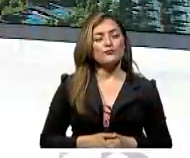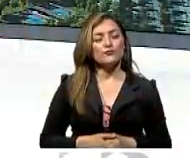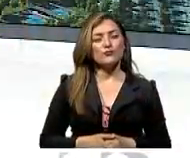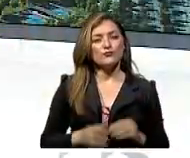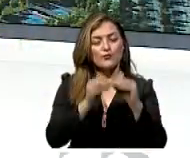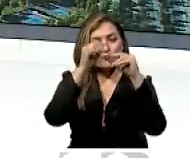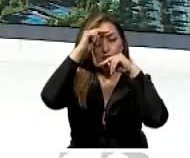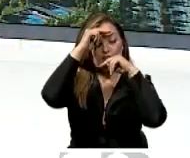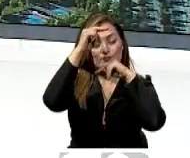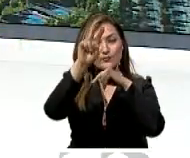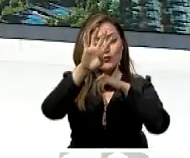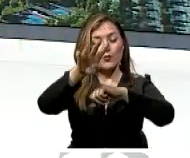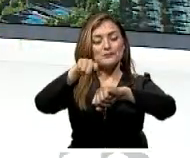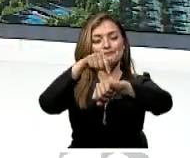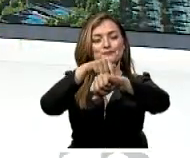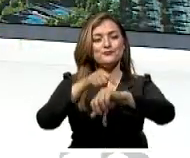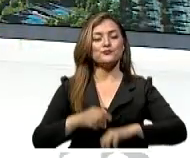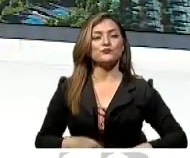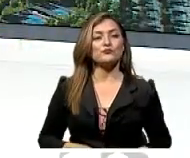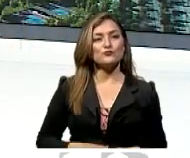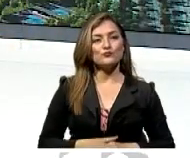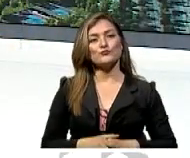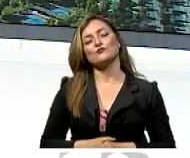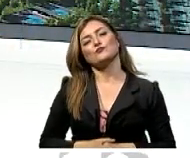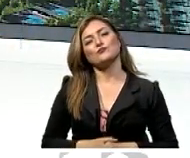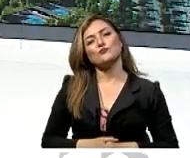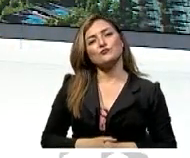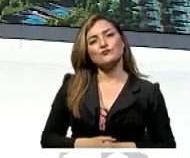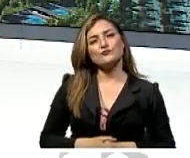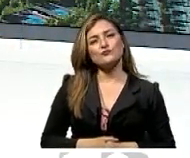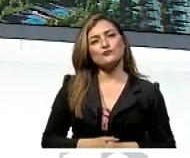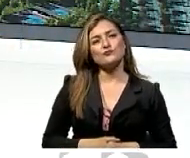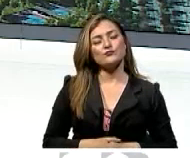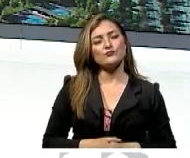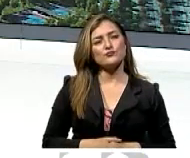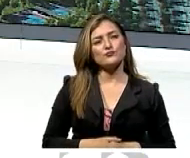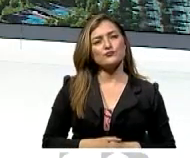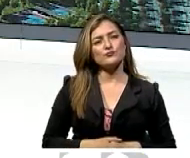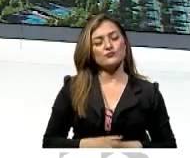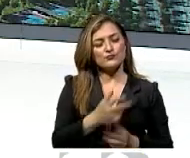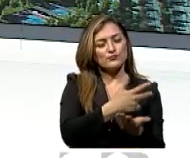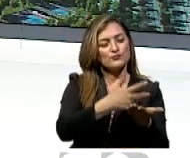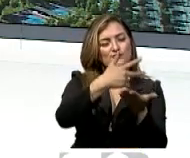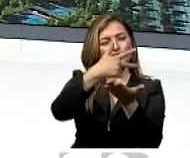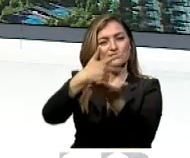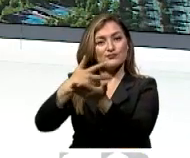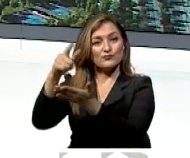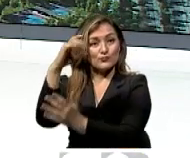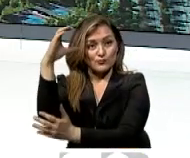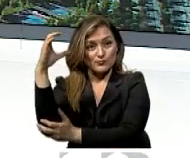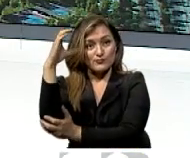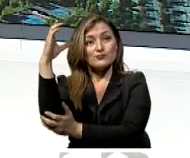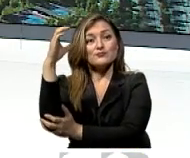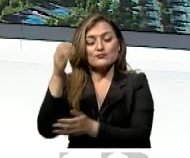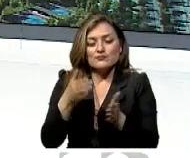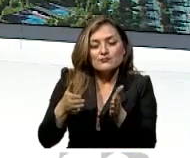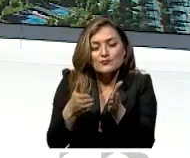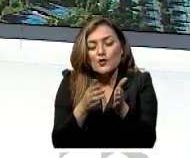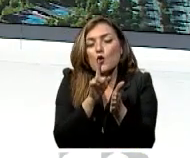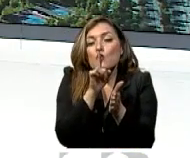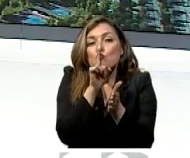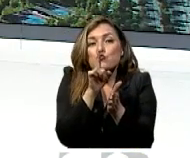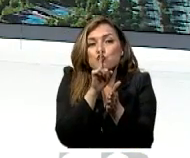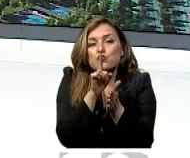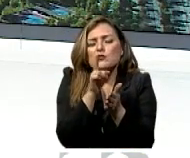Más noticias en 24 horas. Los pasos irregulares de la frontera entre Carchi y Nariño son usados para ingresar droga al país.